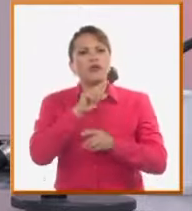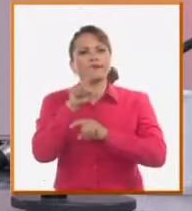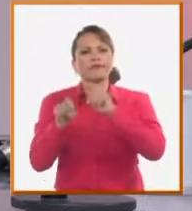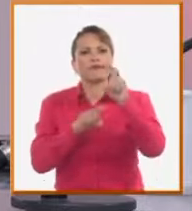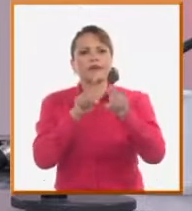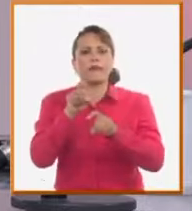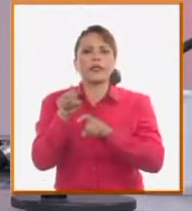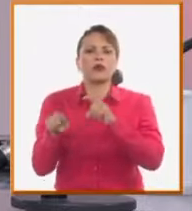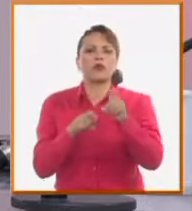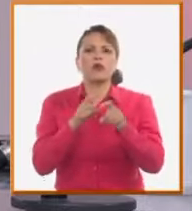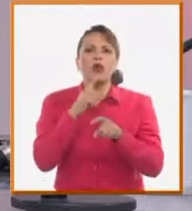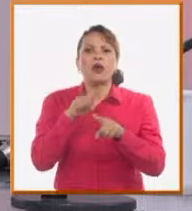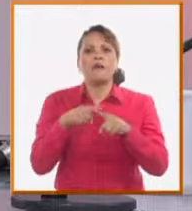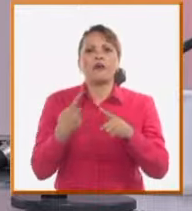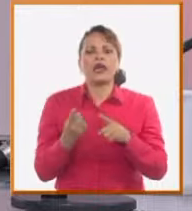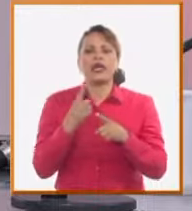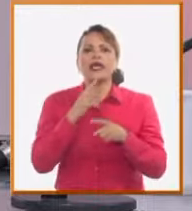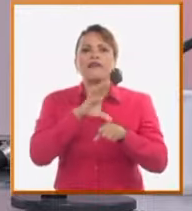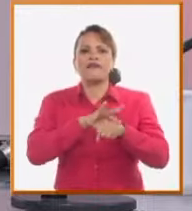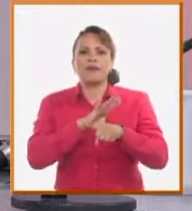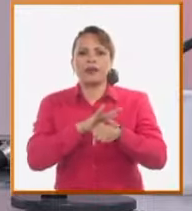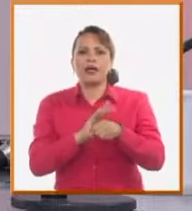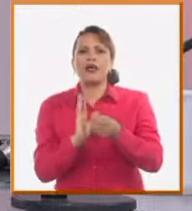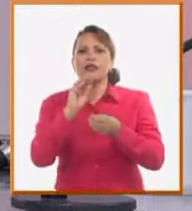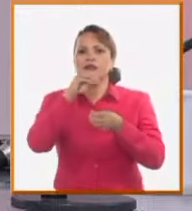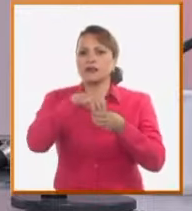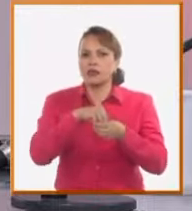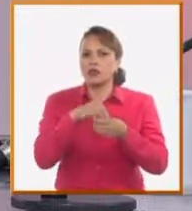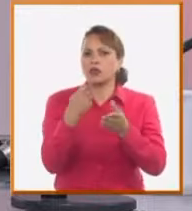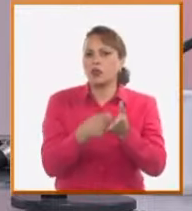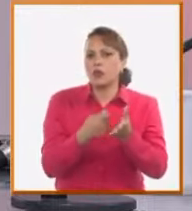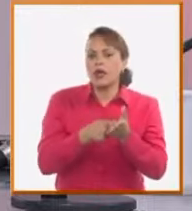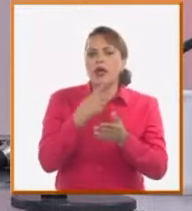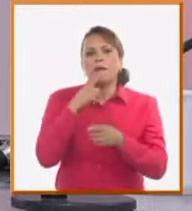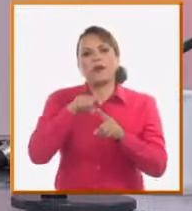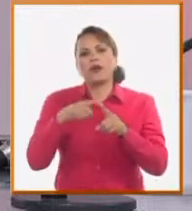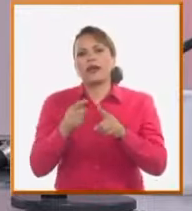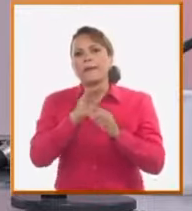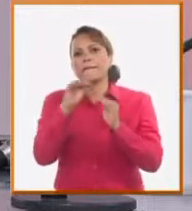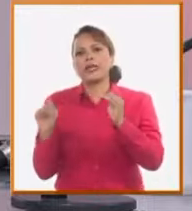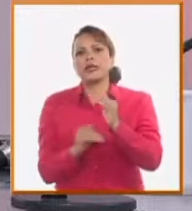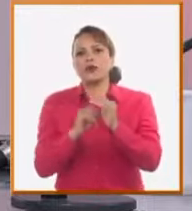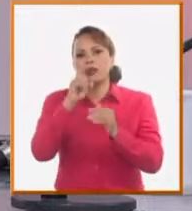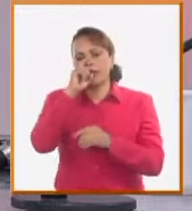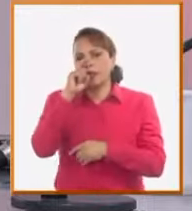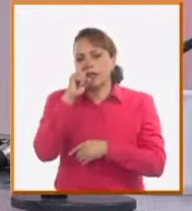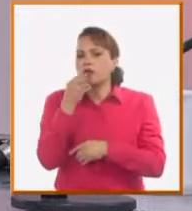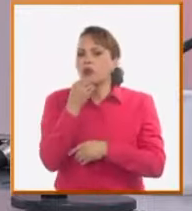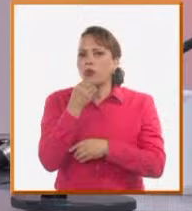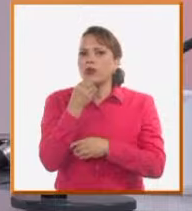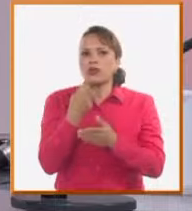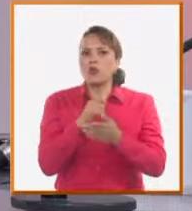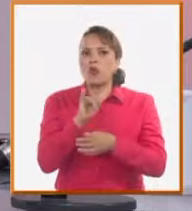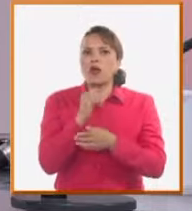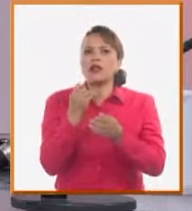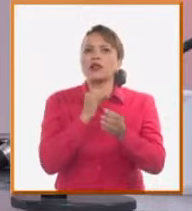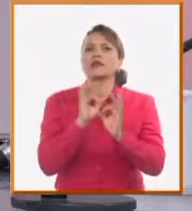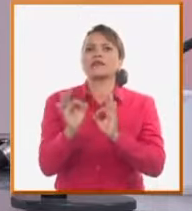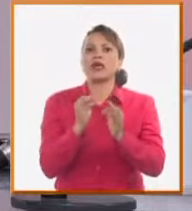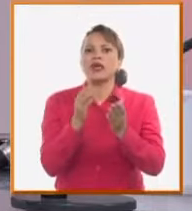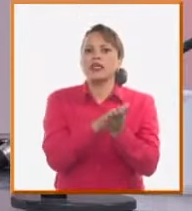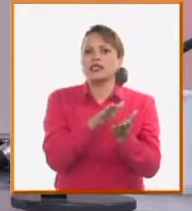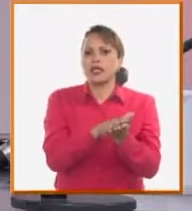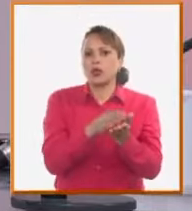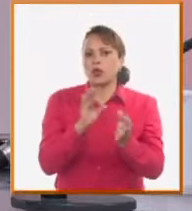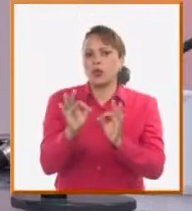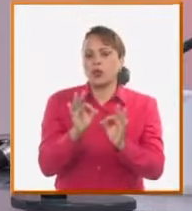no cubre enfermedades estos seguros? ¿Por qué los menores de edad no pueden asegurarse? Y otra opinión, esta